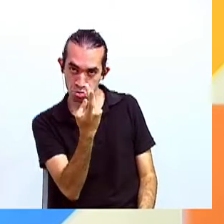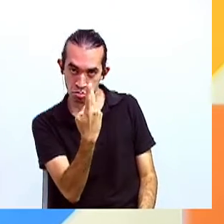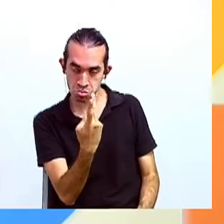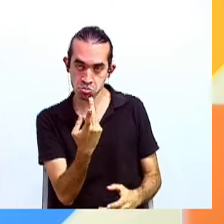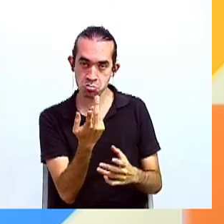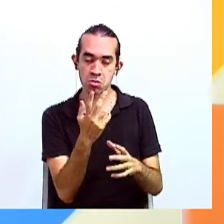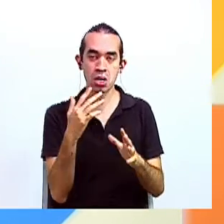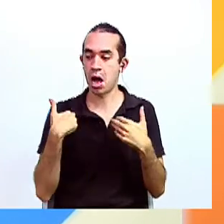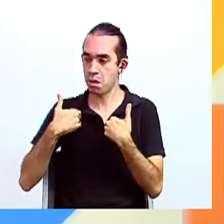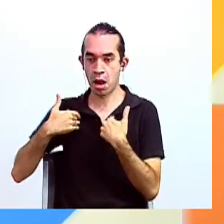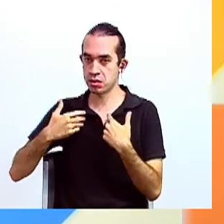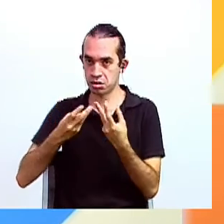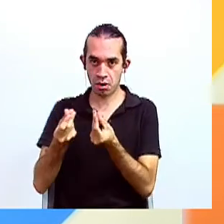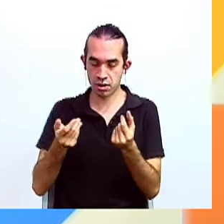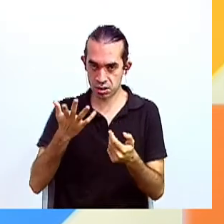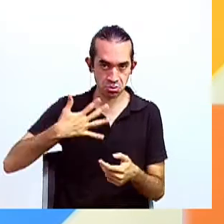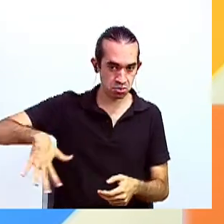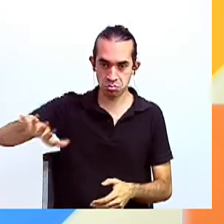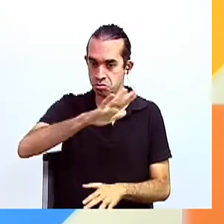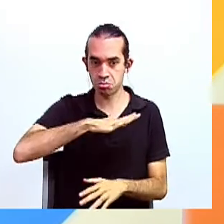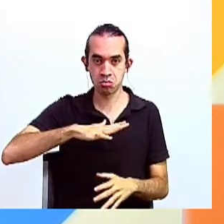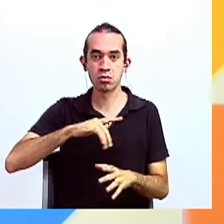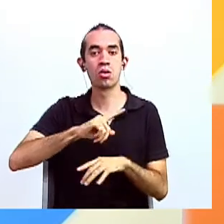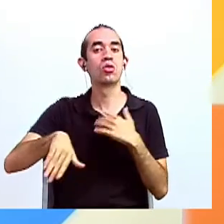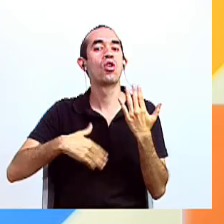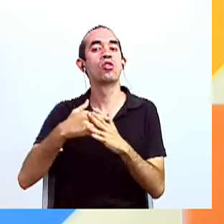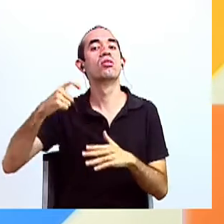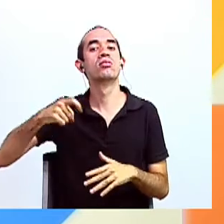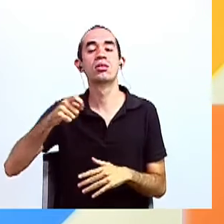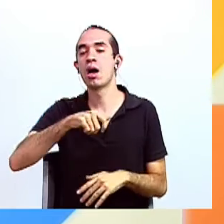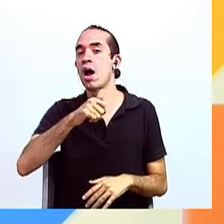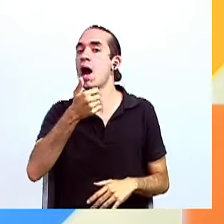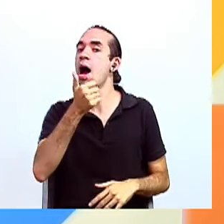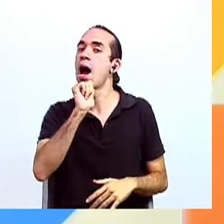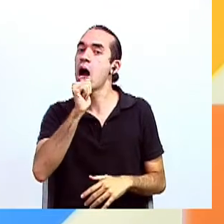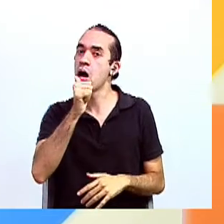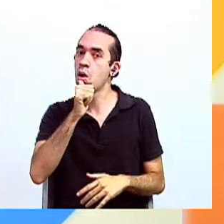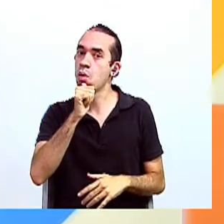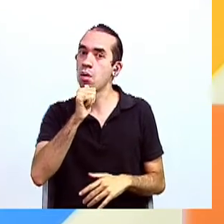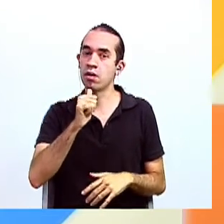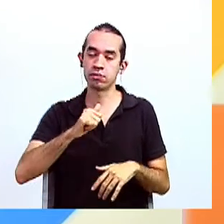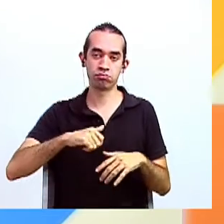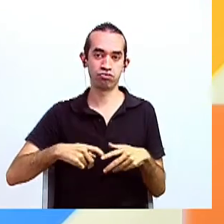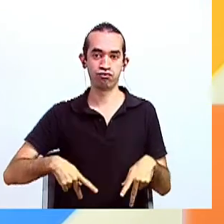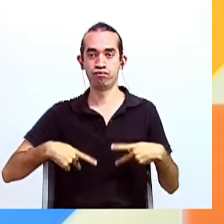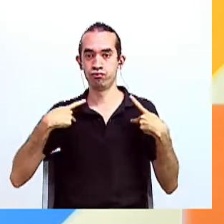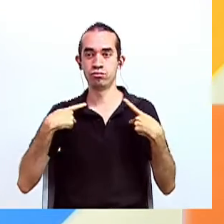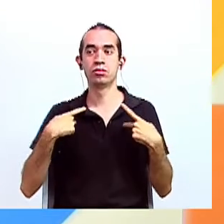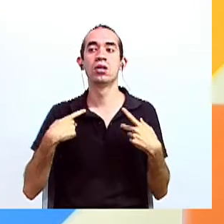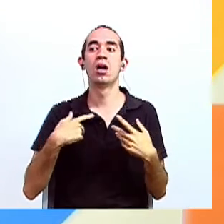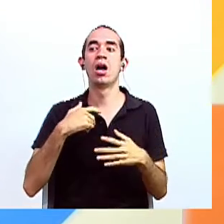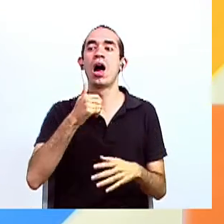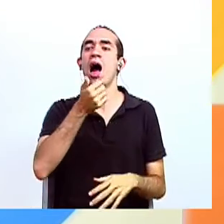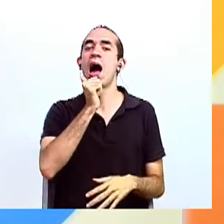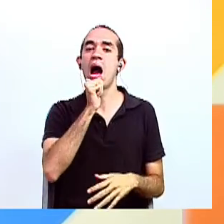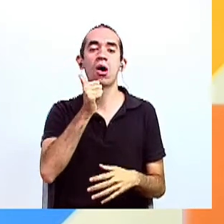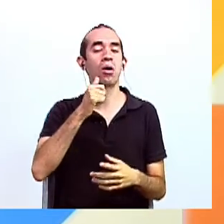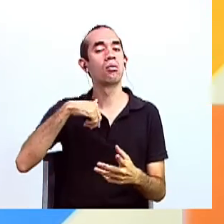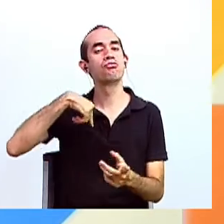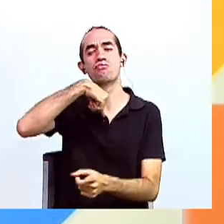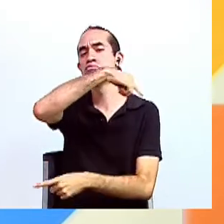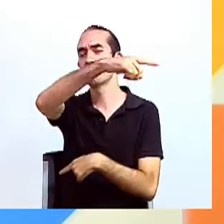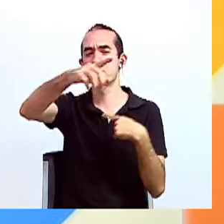demás animales terrestres, necesitamos una fuente de agua para poder vivir. Toda el agua la encontramos circulando,